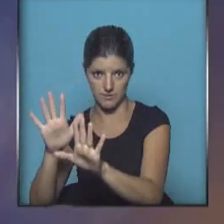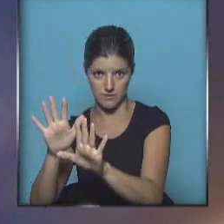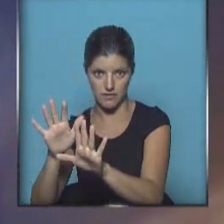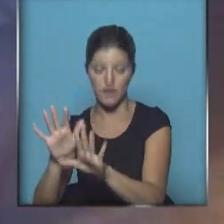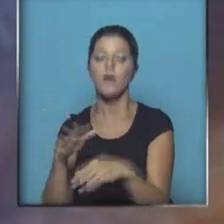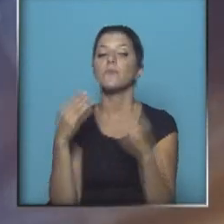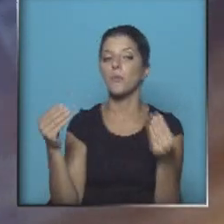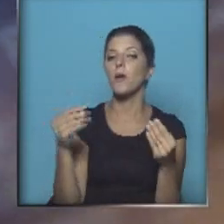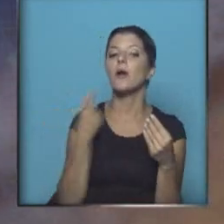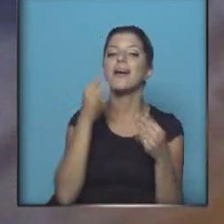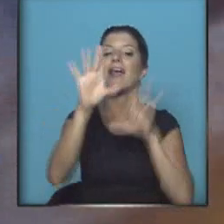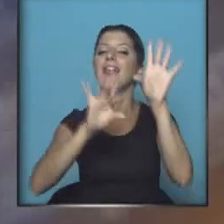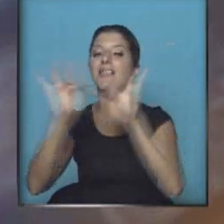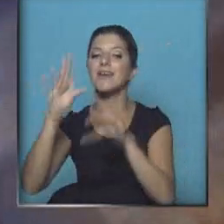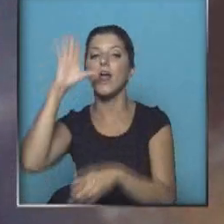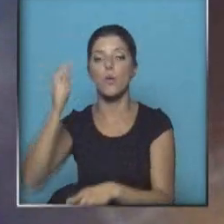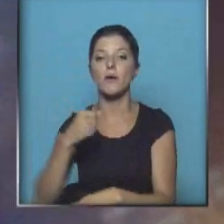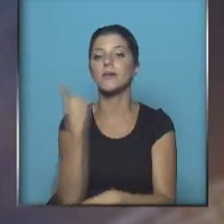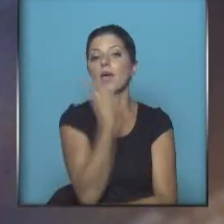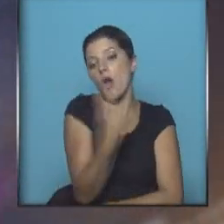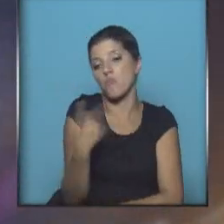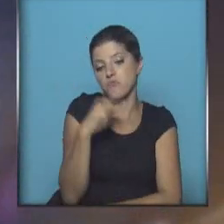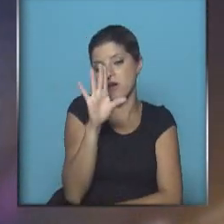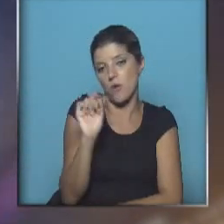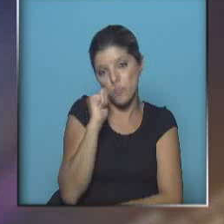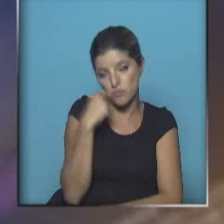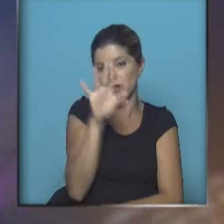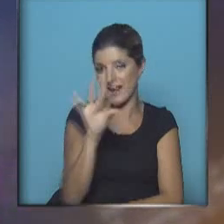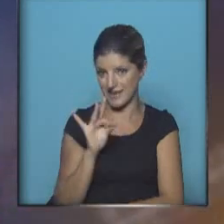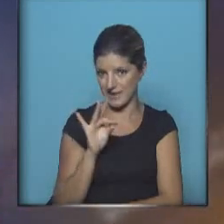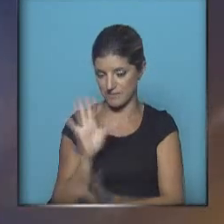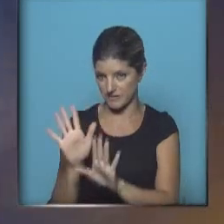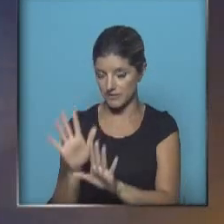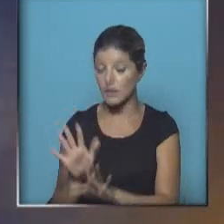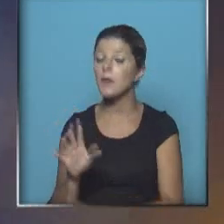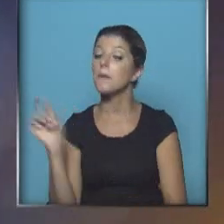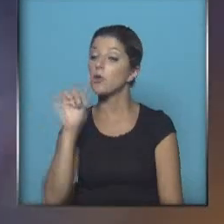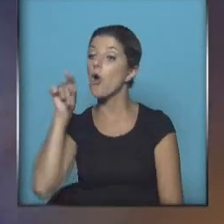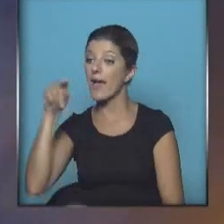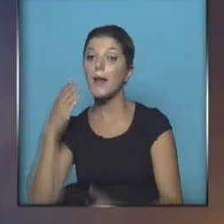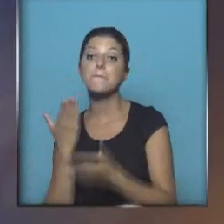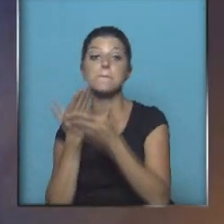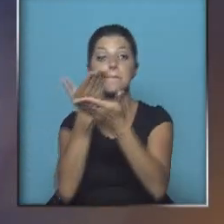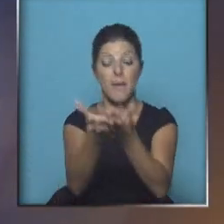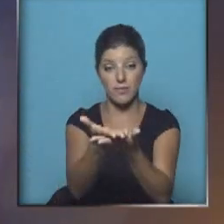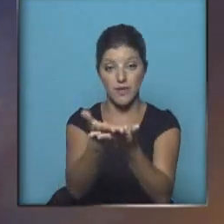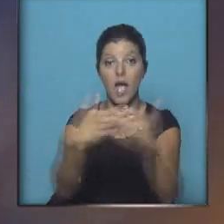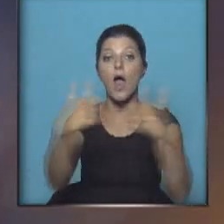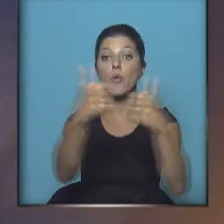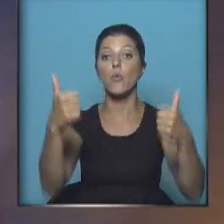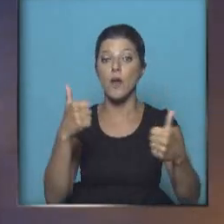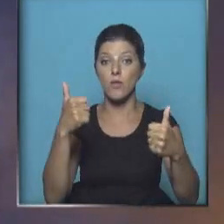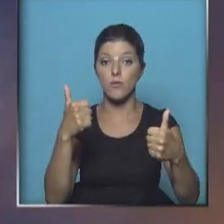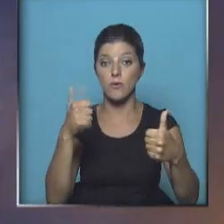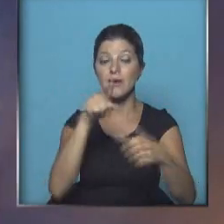shopping, es decir, elegir el juez que a uno le gusta. En cambio, él lo manda al juzgado que estaba interinamente